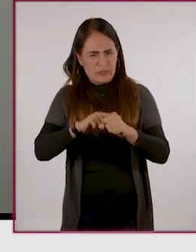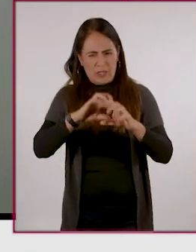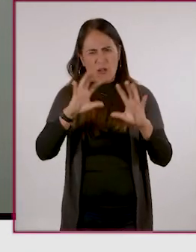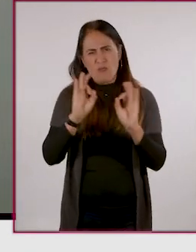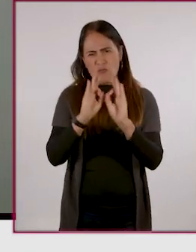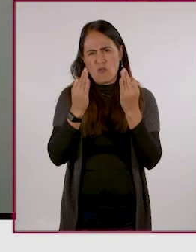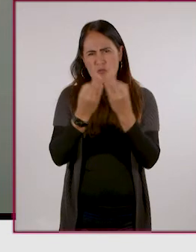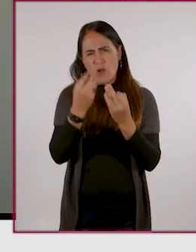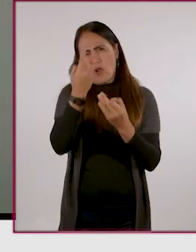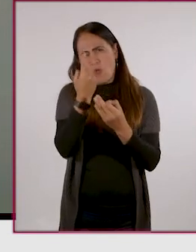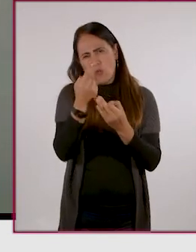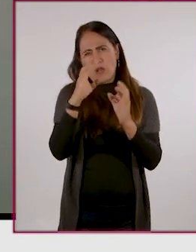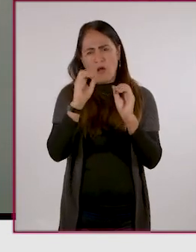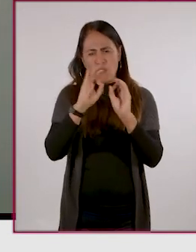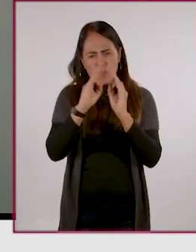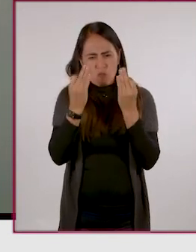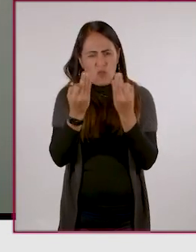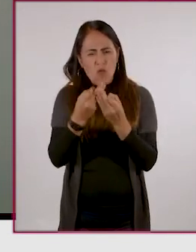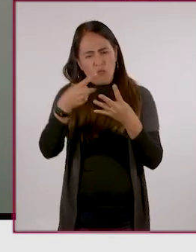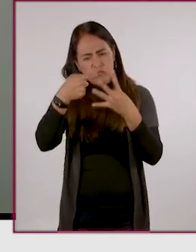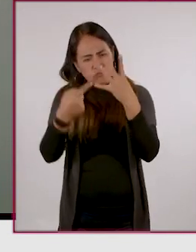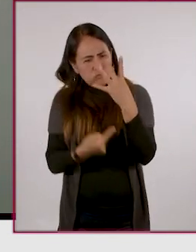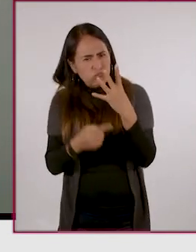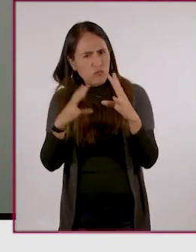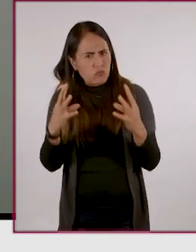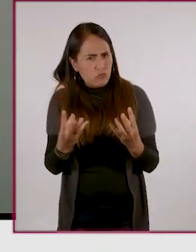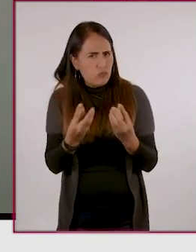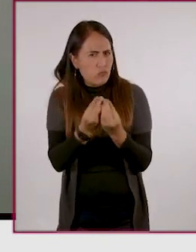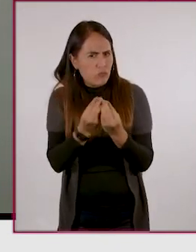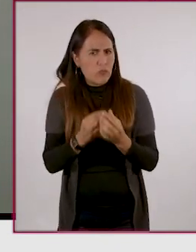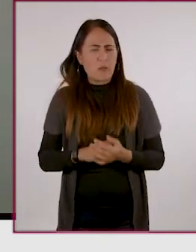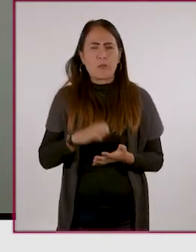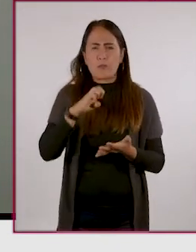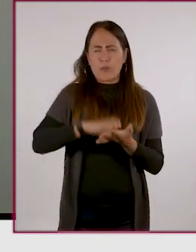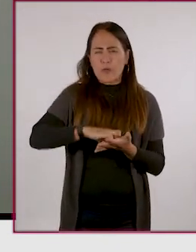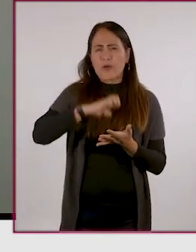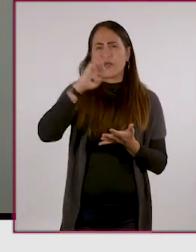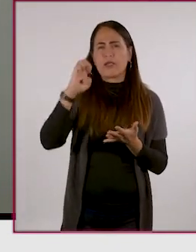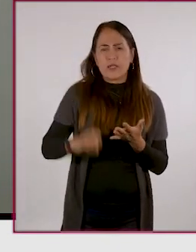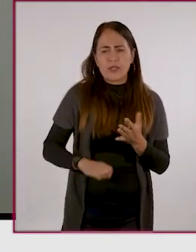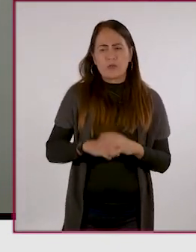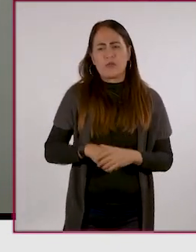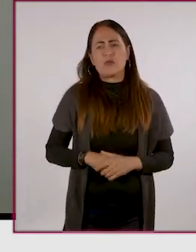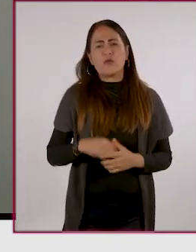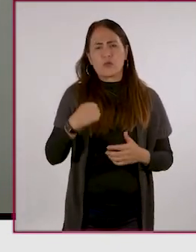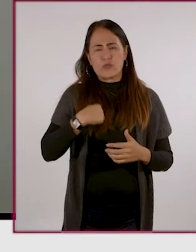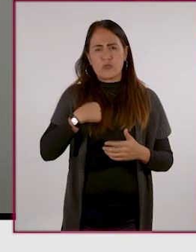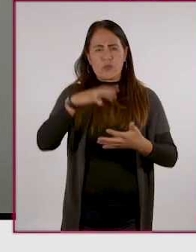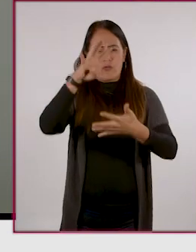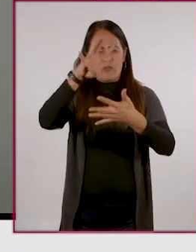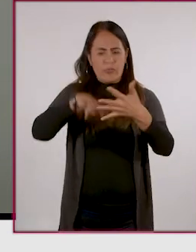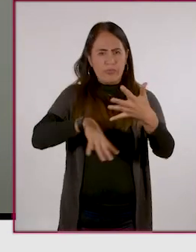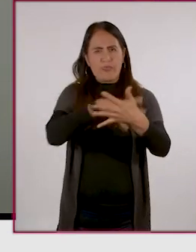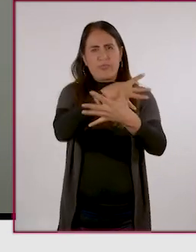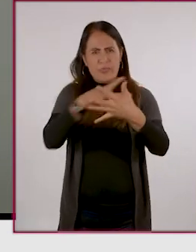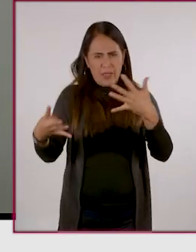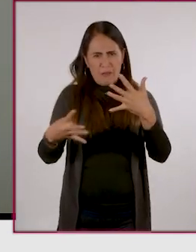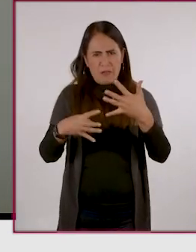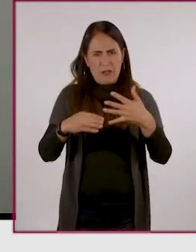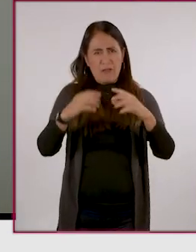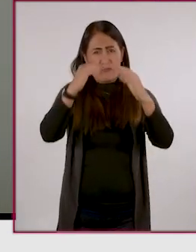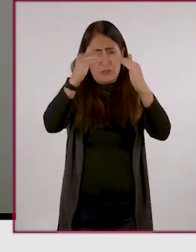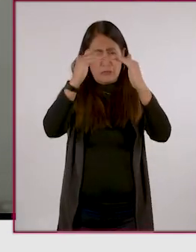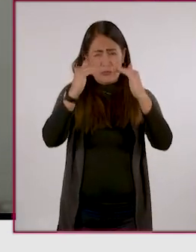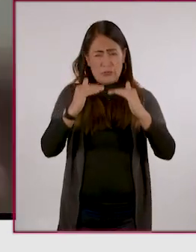funciones que nos van a permitir realizar una actividad, ¿no? Por ejemplo, un truco sería, tengo una tabla, ¿no? De